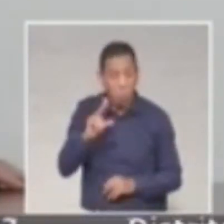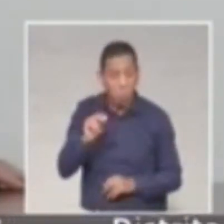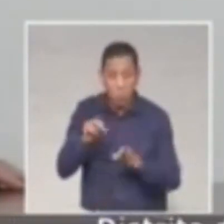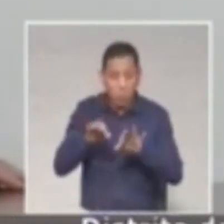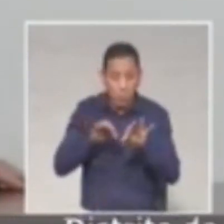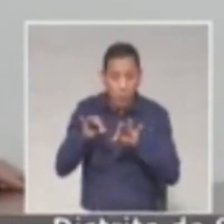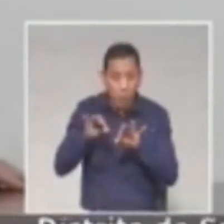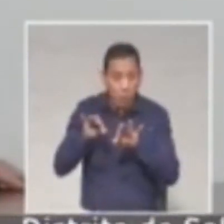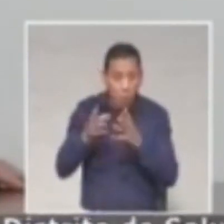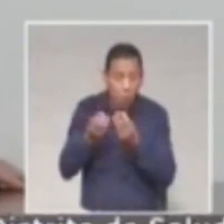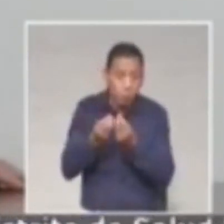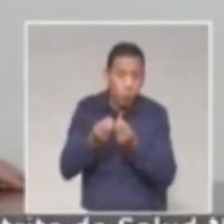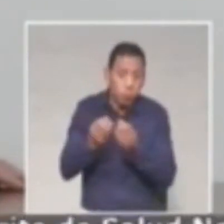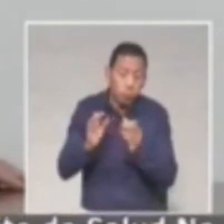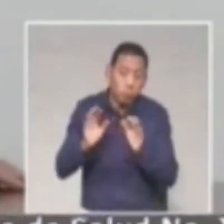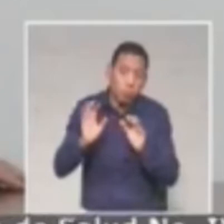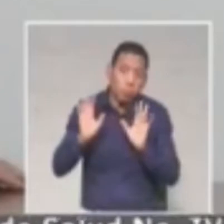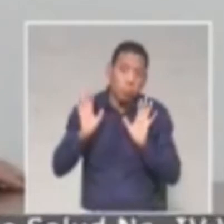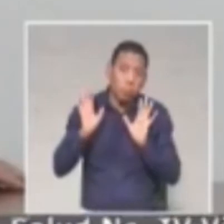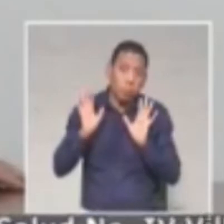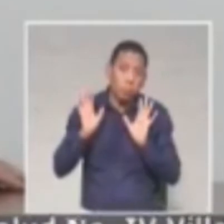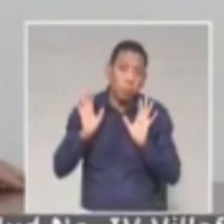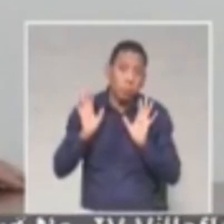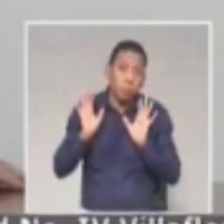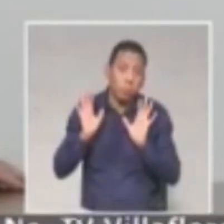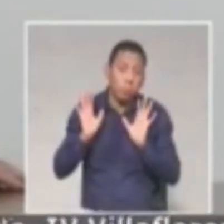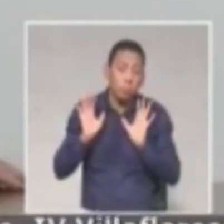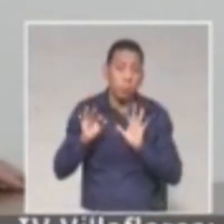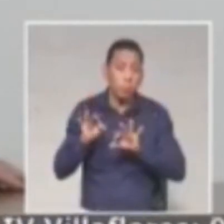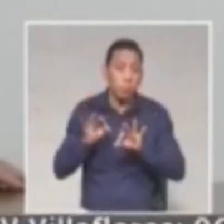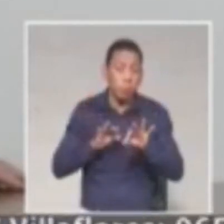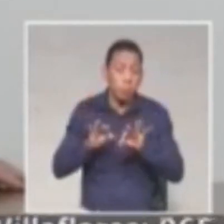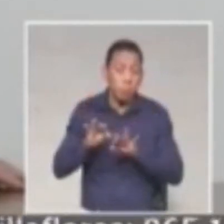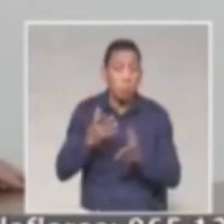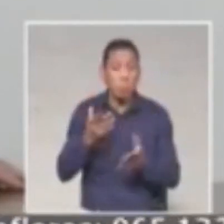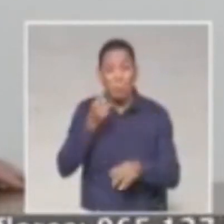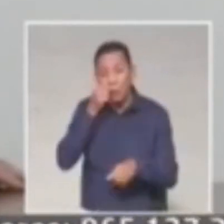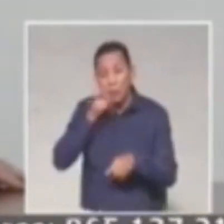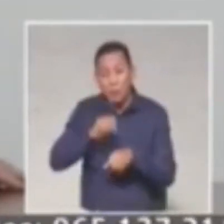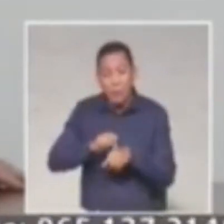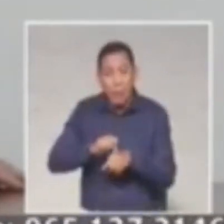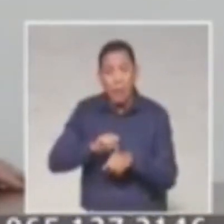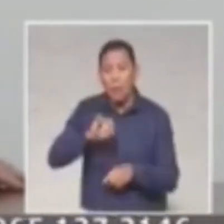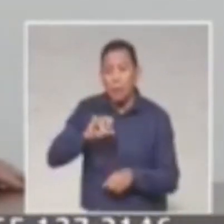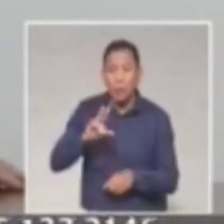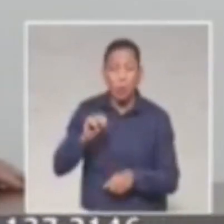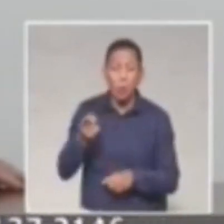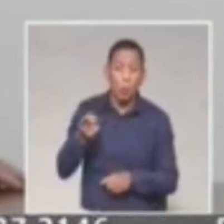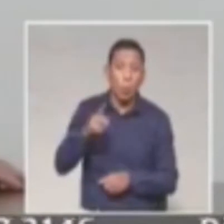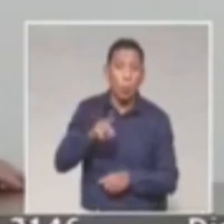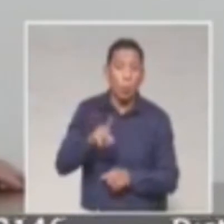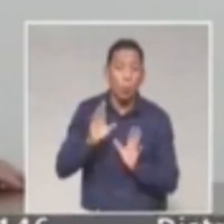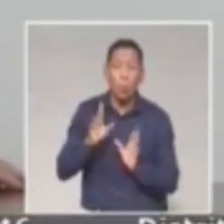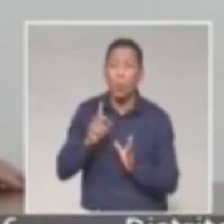trabajar, pues que le está apostando a que si van a sacar el secretario, que si no sé qué, que si ya lo deben mandar,